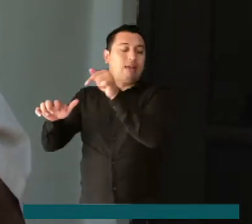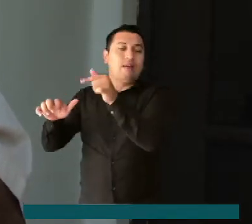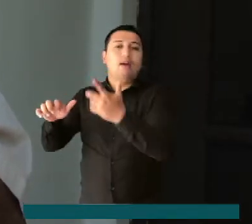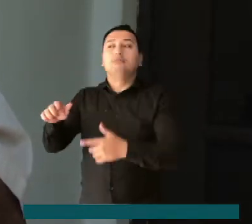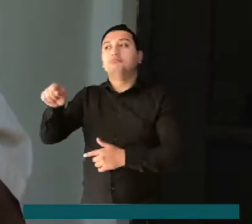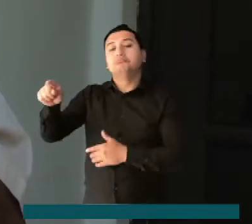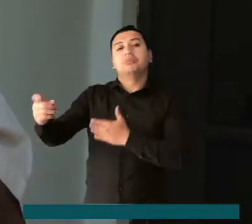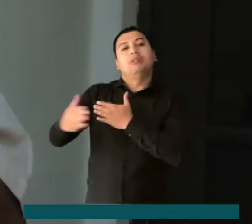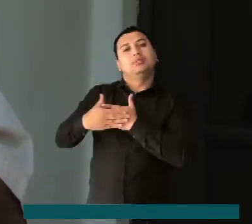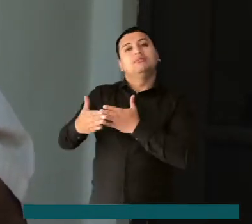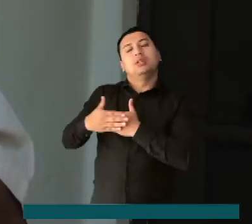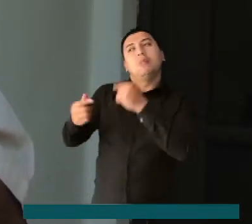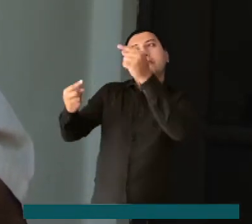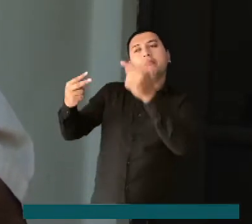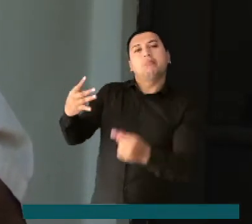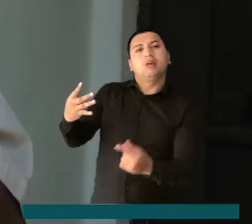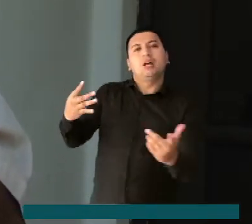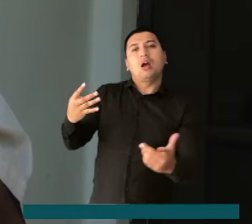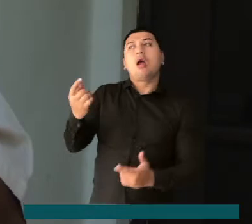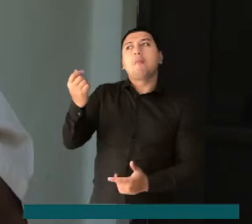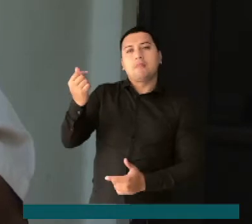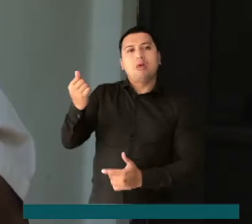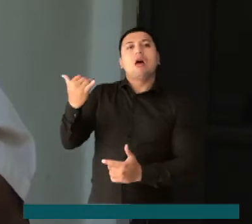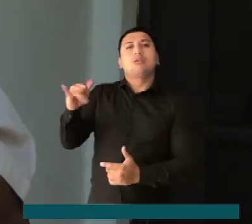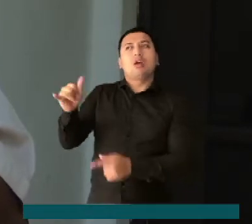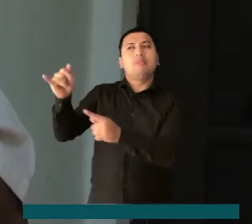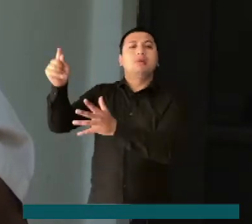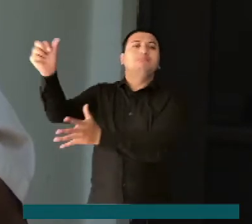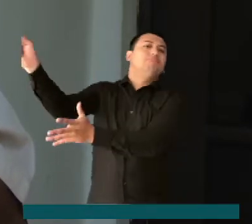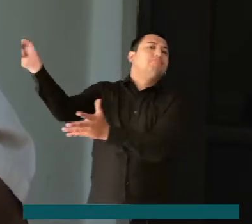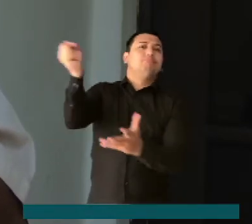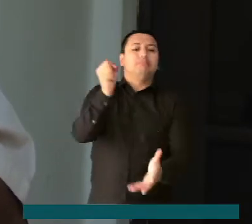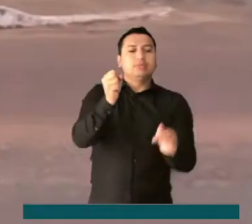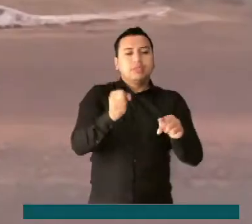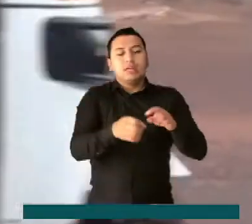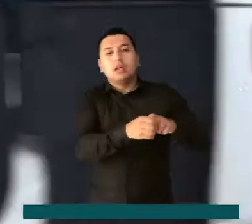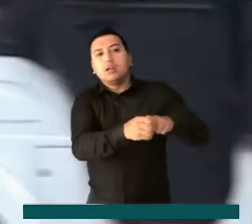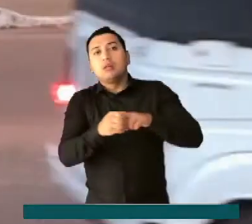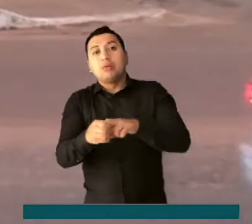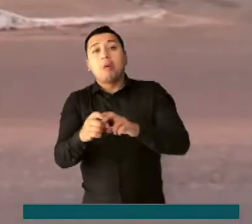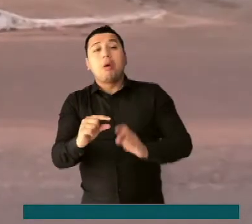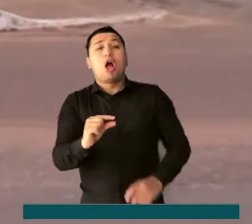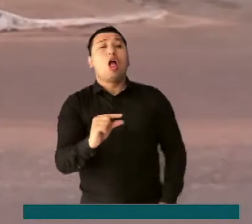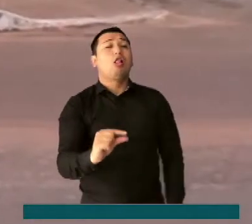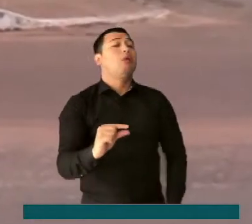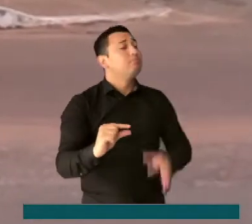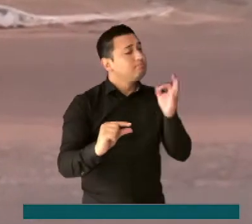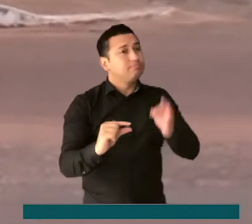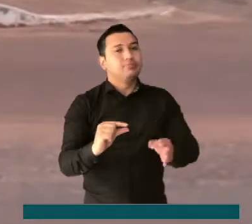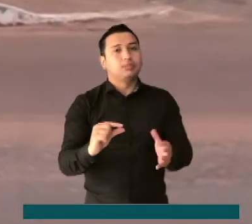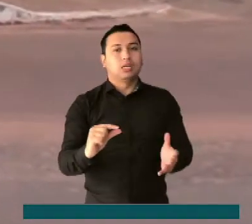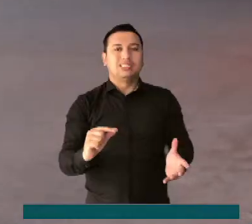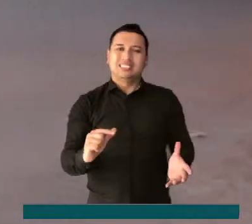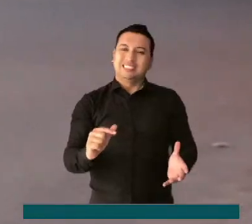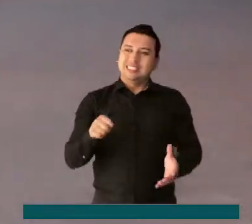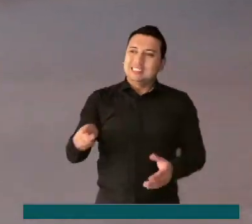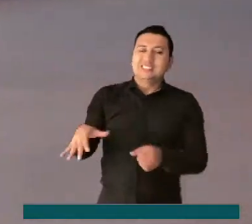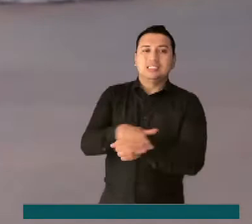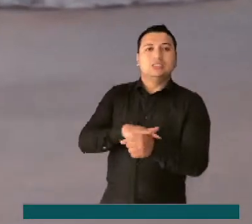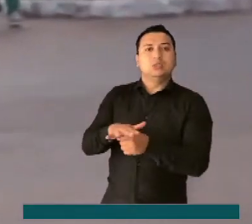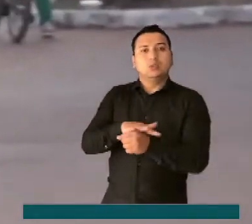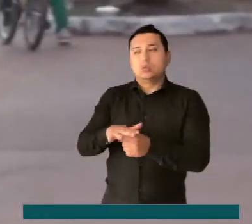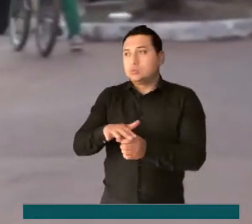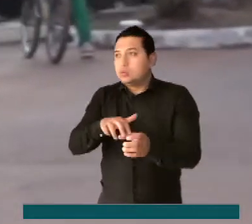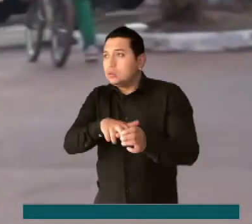conocer algunas cifras para lo del transporte, que son cortas, que son pocas. Esta situación, la de no contar con transporte escolar,